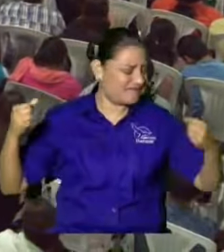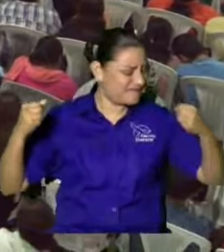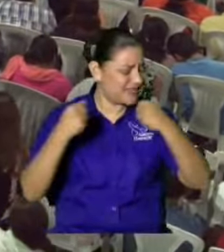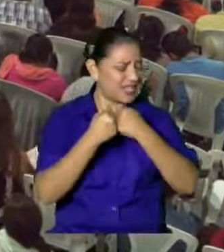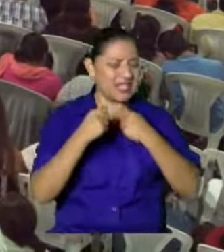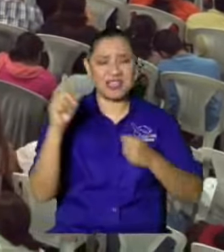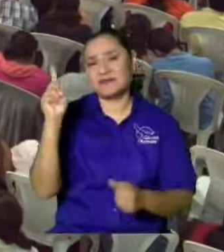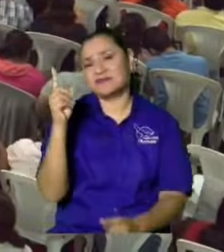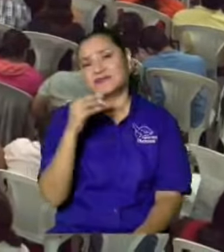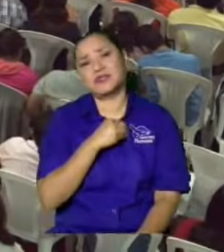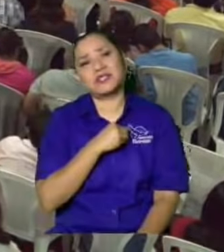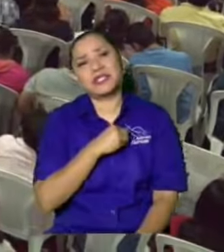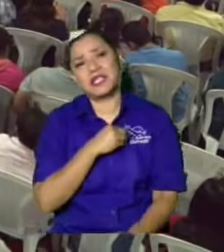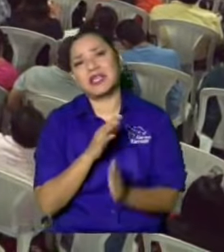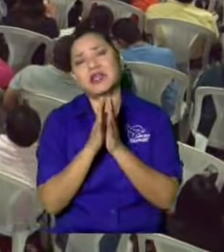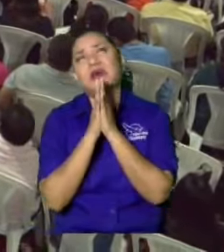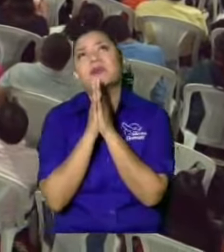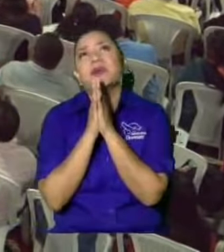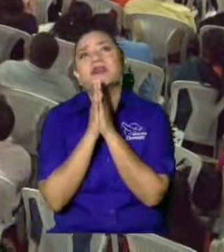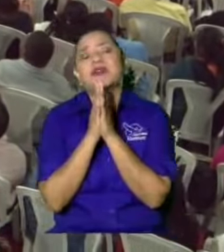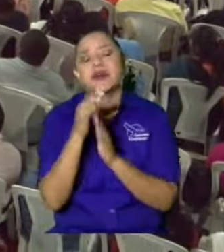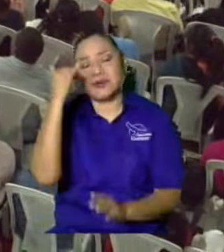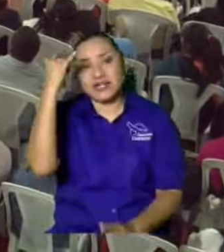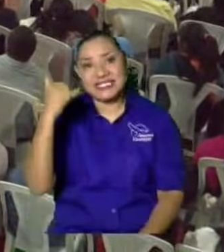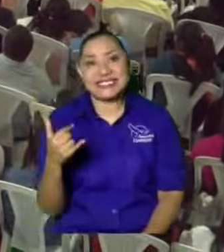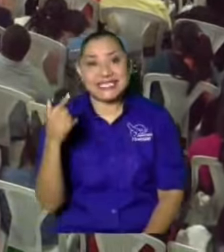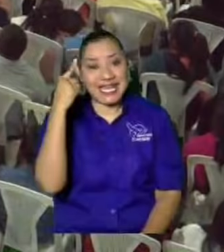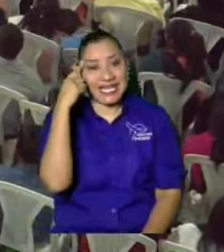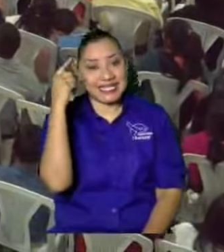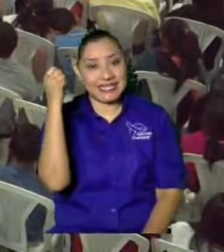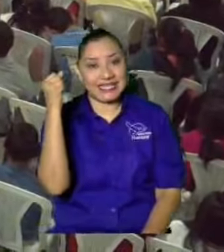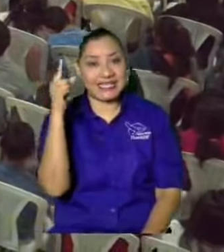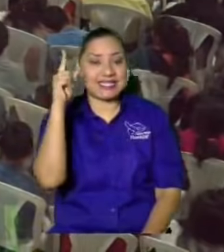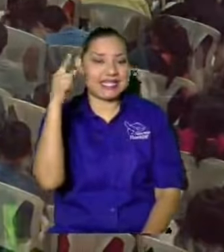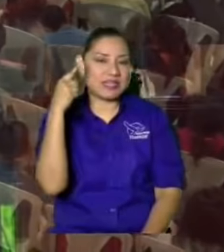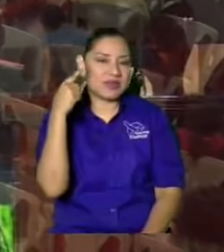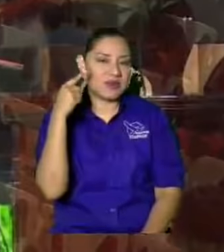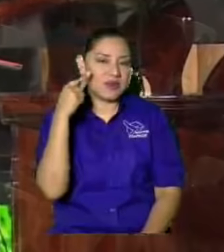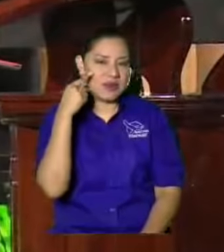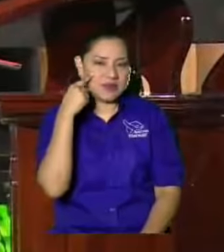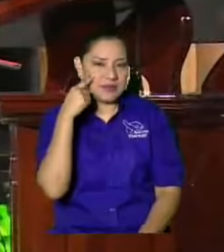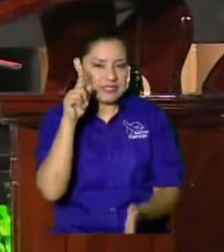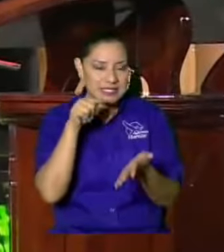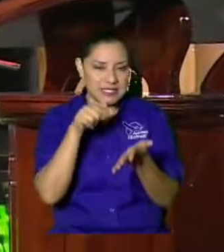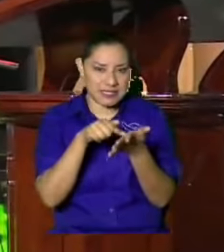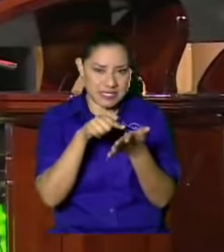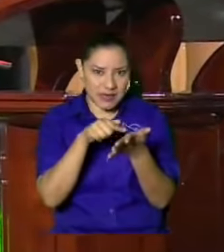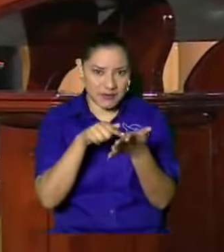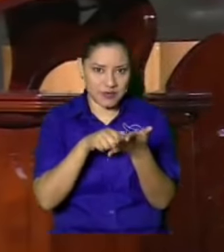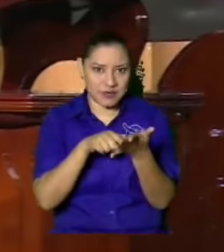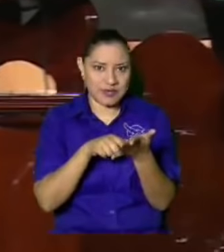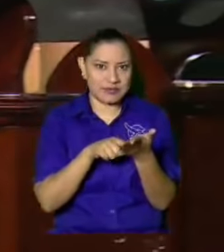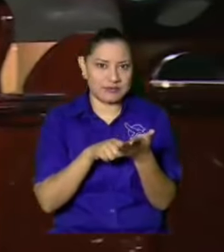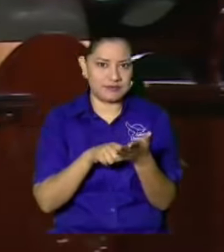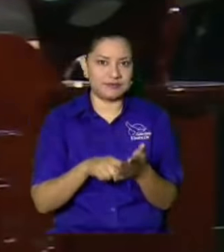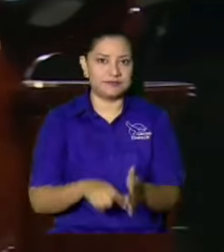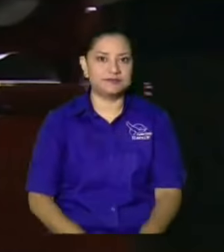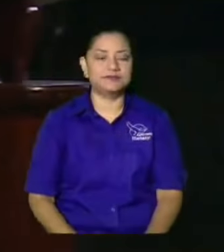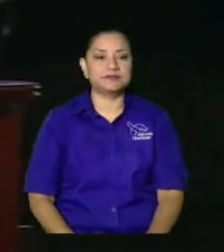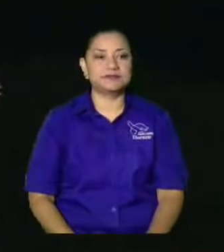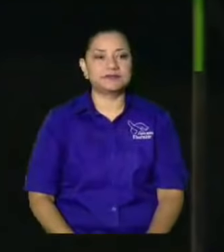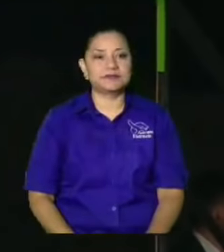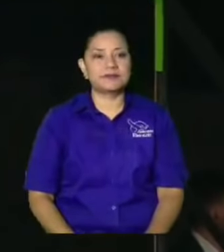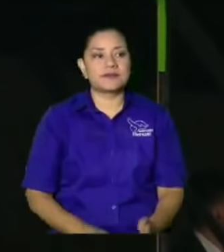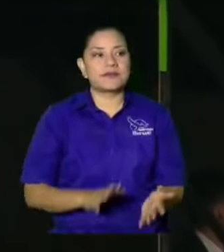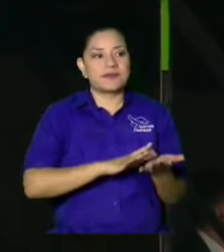no quiero pelear. Entendí, Padre, que tú me estás probando y no quiero pelear más. ¿Cuántos dan gloria a